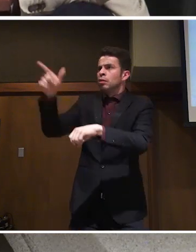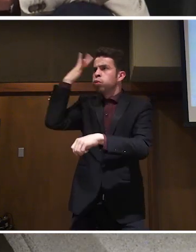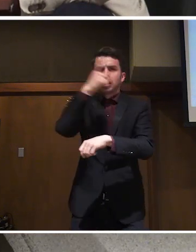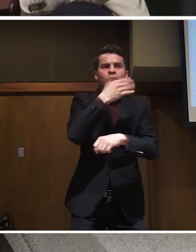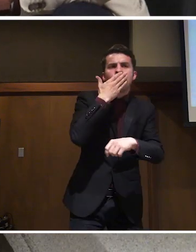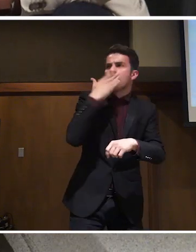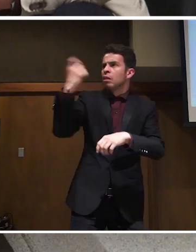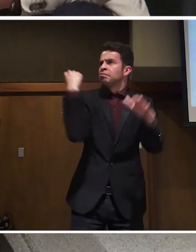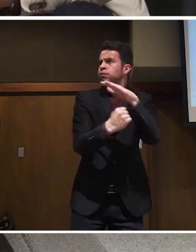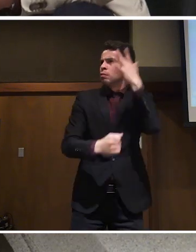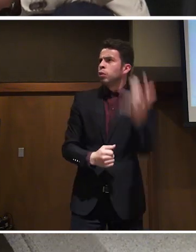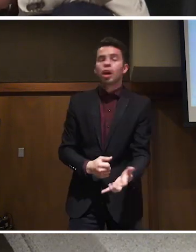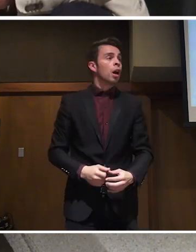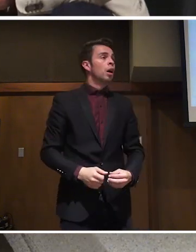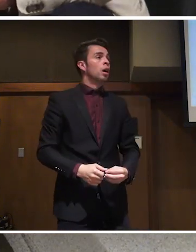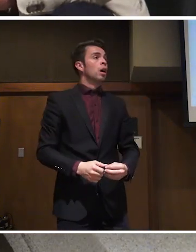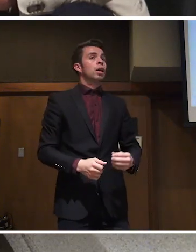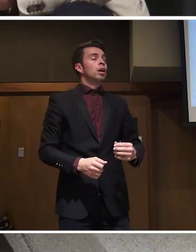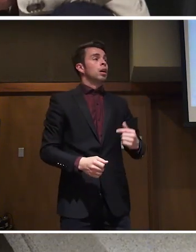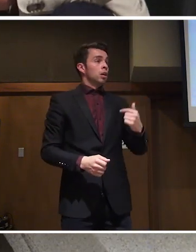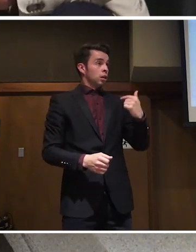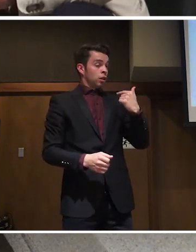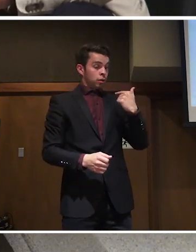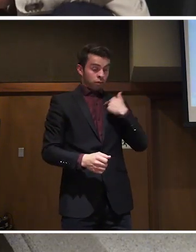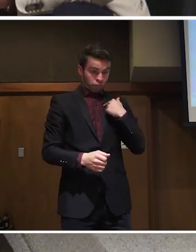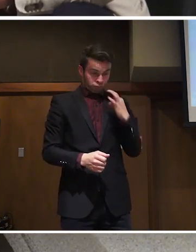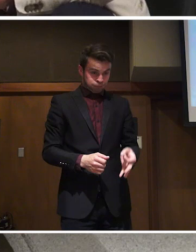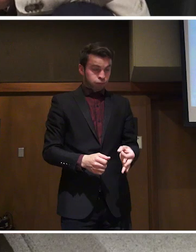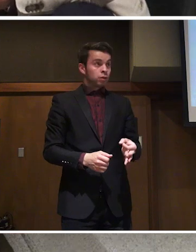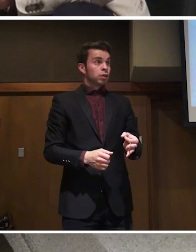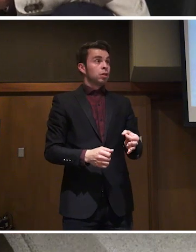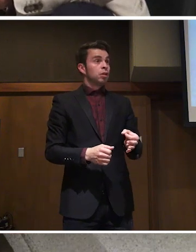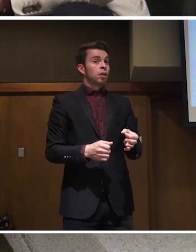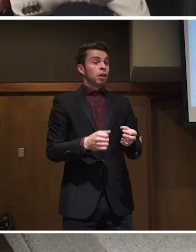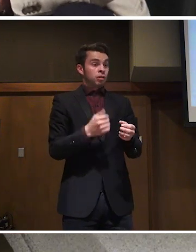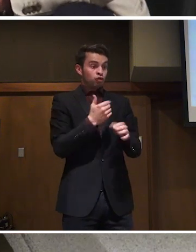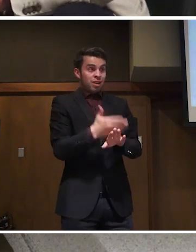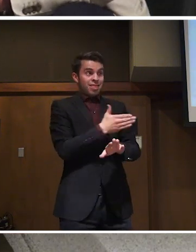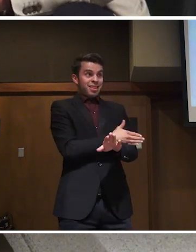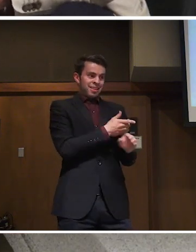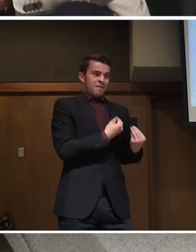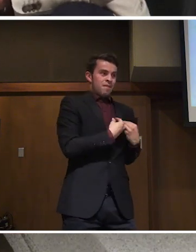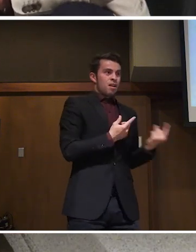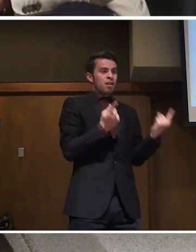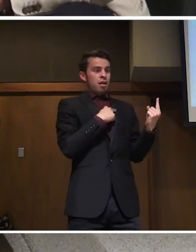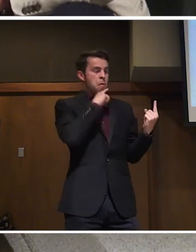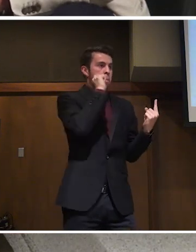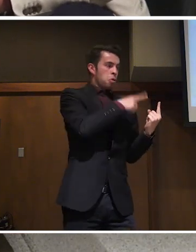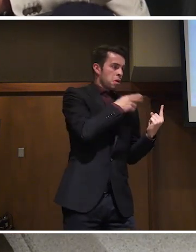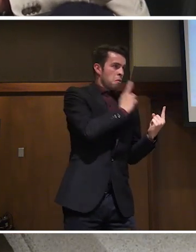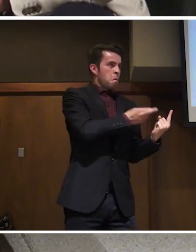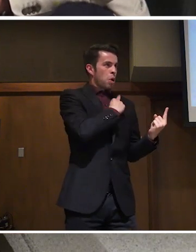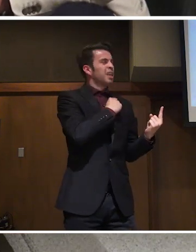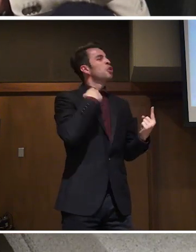indio? Y le dijo, porque yo le pregunté esto y él me contestó esto y yo